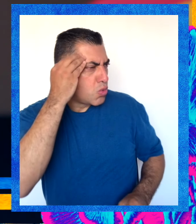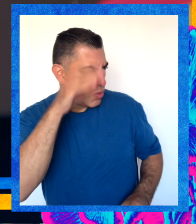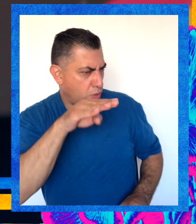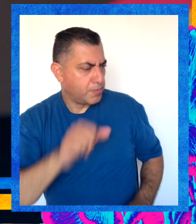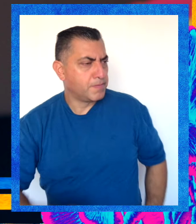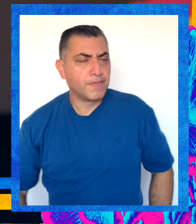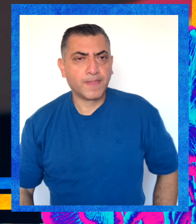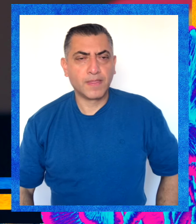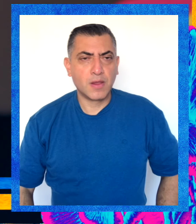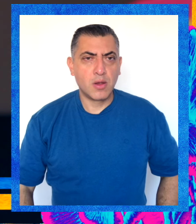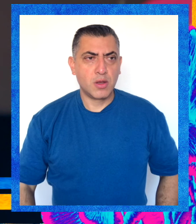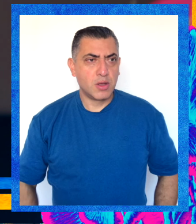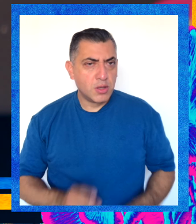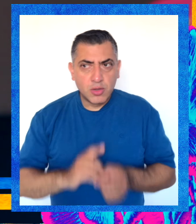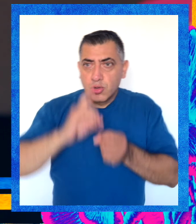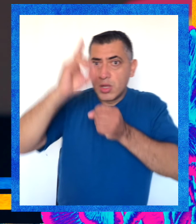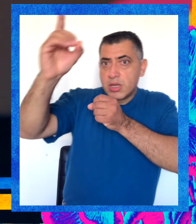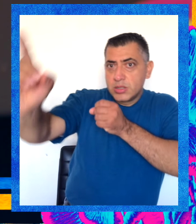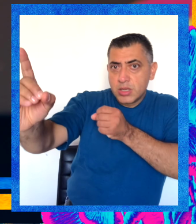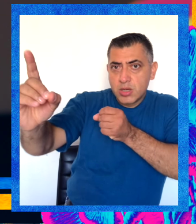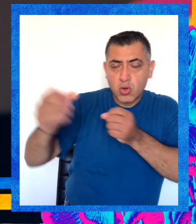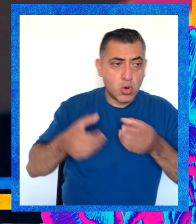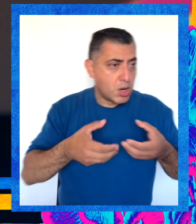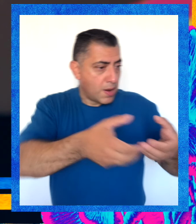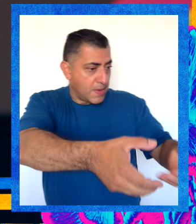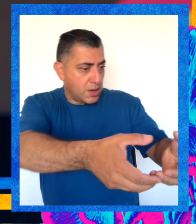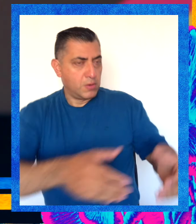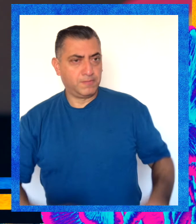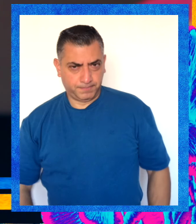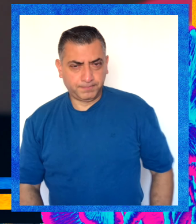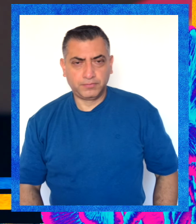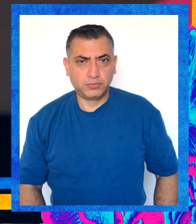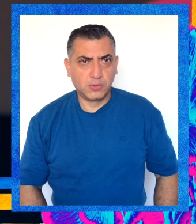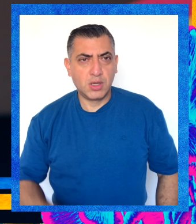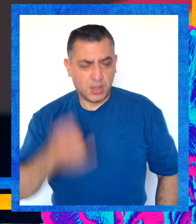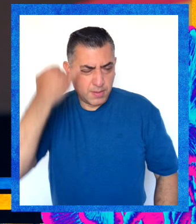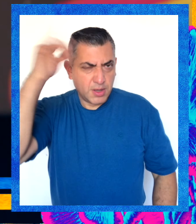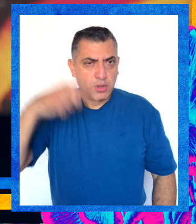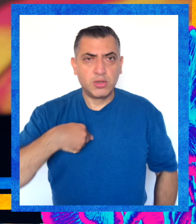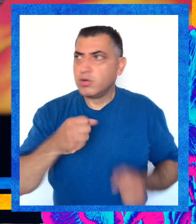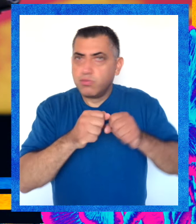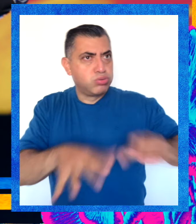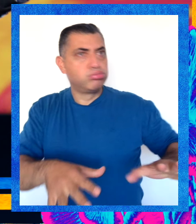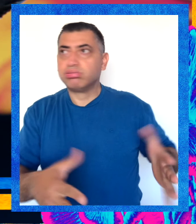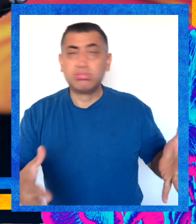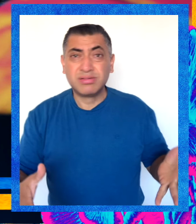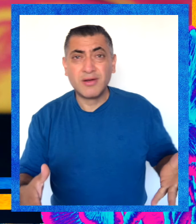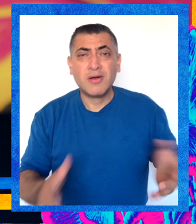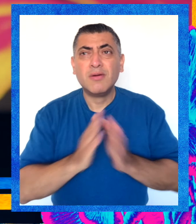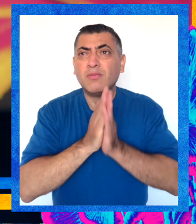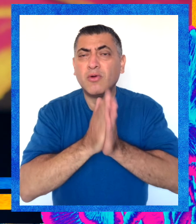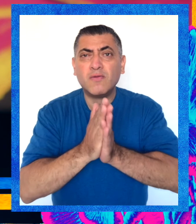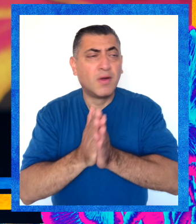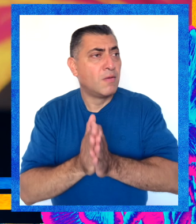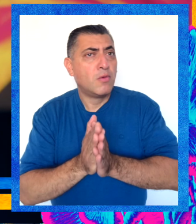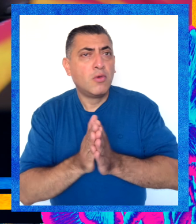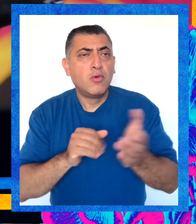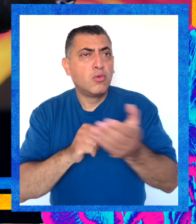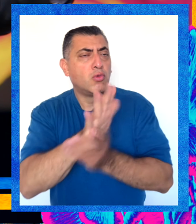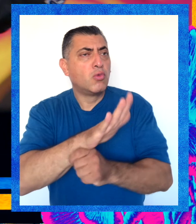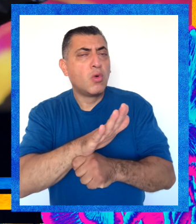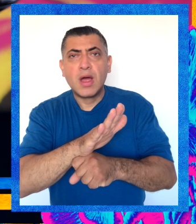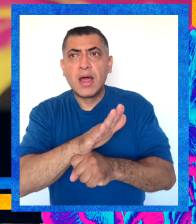si eres tan amable destino y camino destino y camino imagínate que estoy perdido y de repente le digo a una persona por favor cuál es